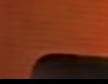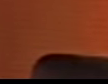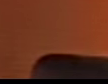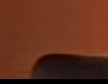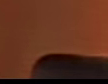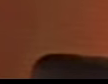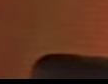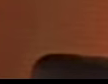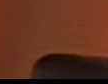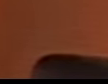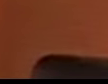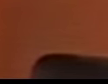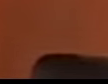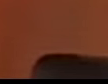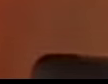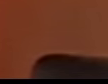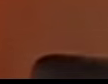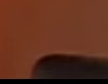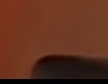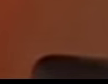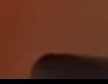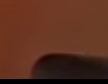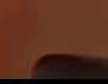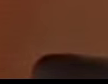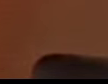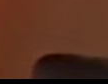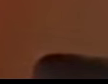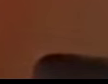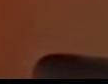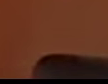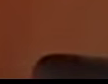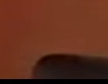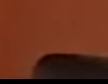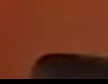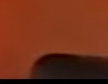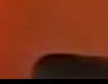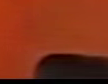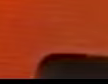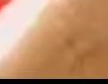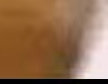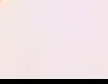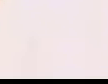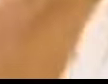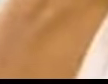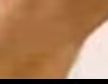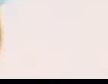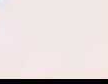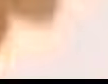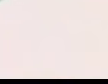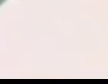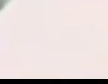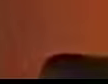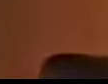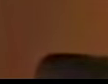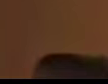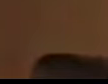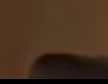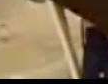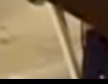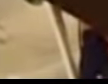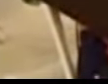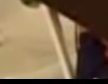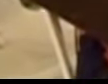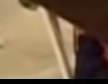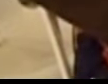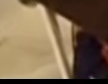chayashpaka, mono kuna, mana, tiashkatami, chayshina, uyachirka. Cuando llegó a misa, wali, ¿no hay los monos? Ah, no. Sí. Con